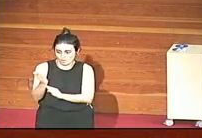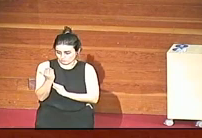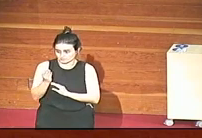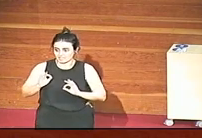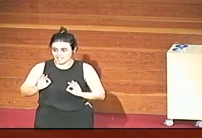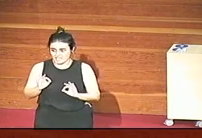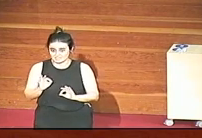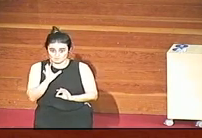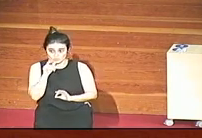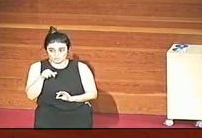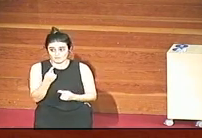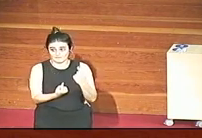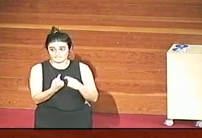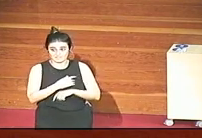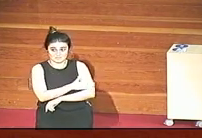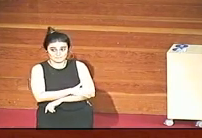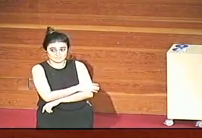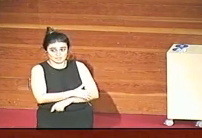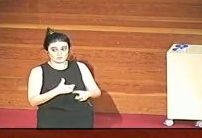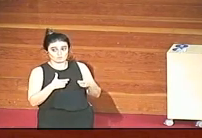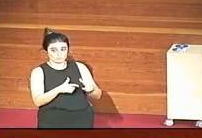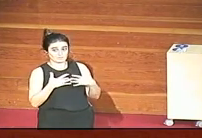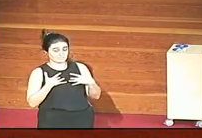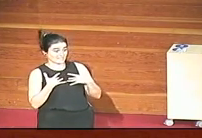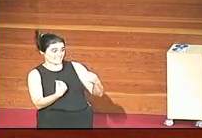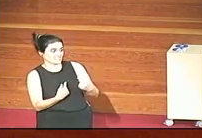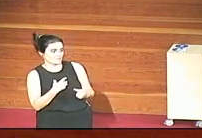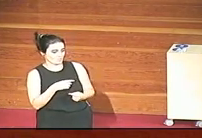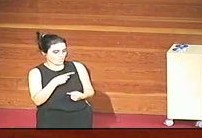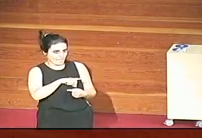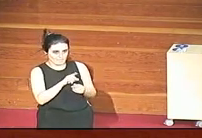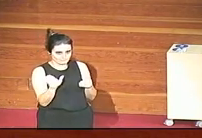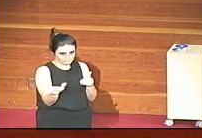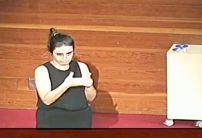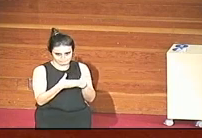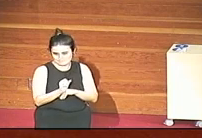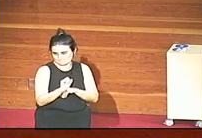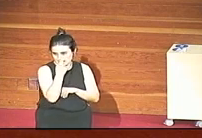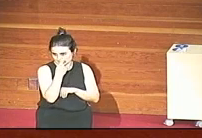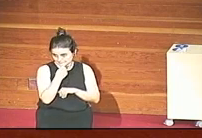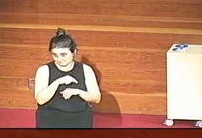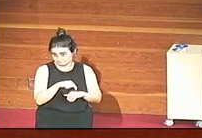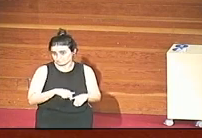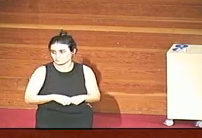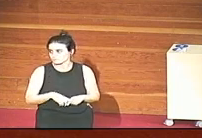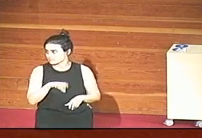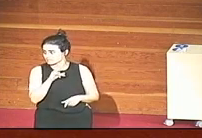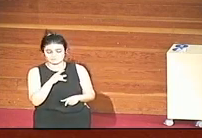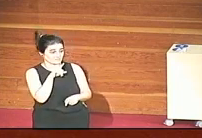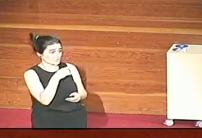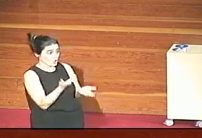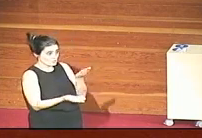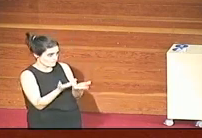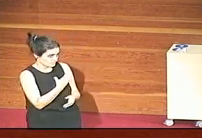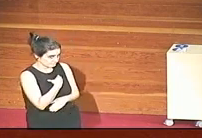precisamente los ministerios de sanidad que quizás sean los más estancos de todo no son comparables